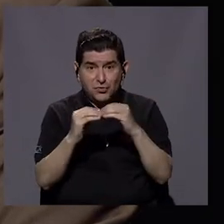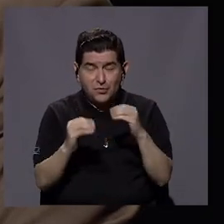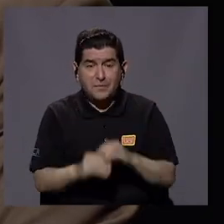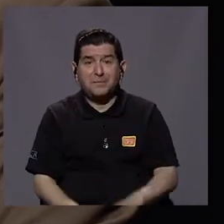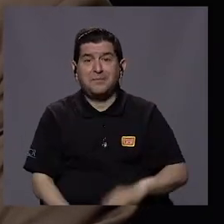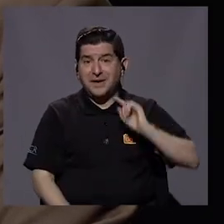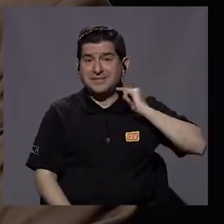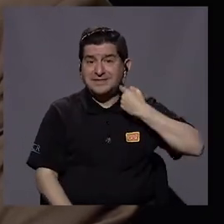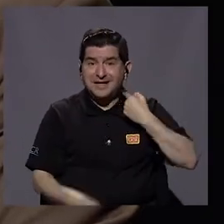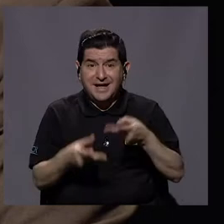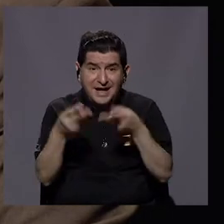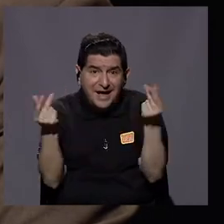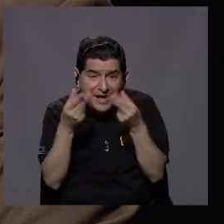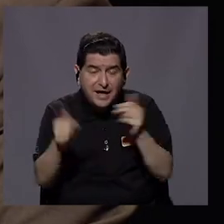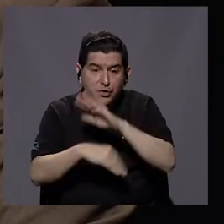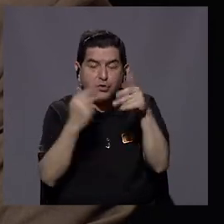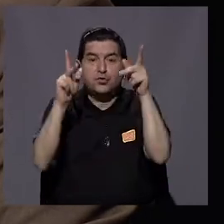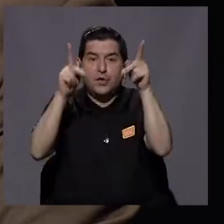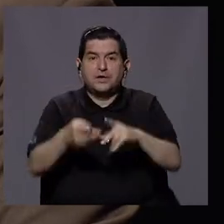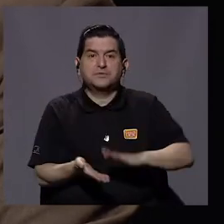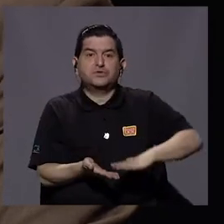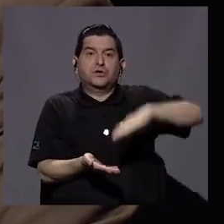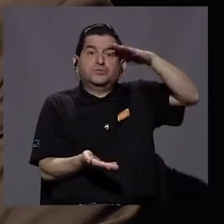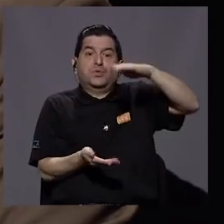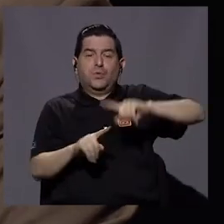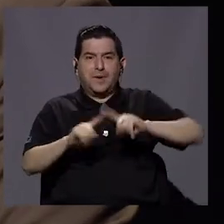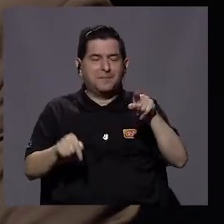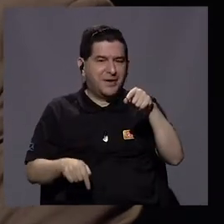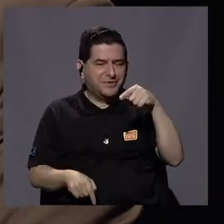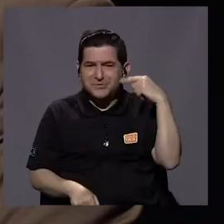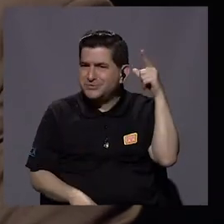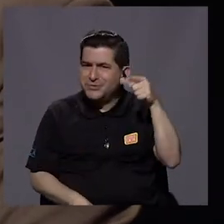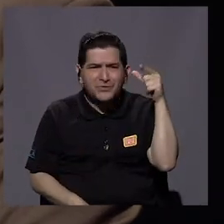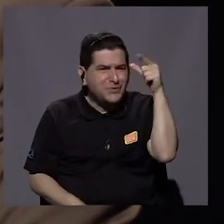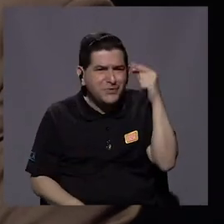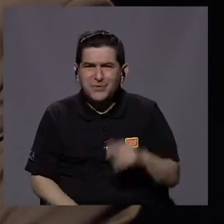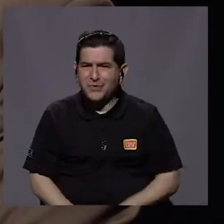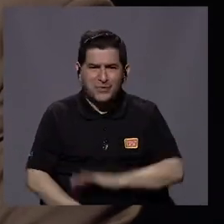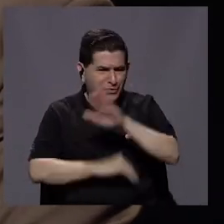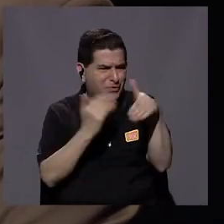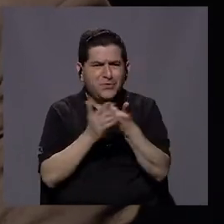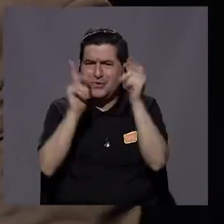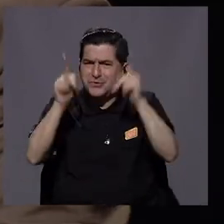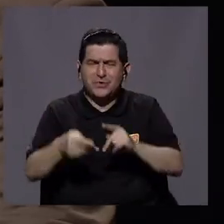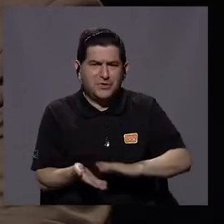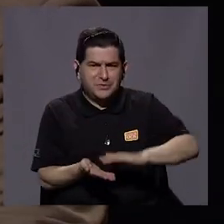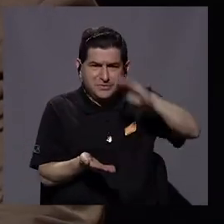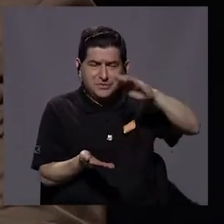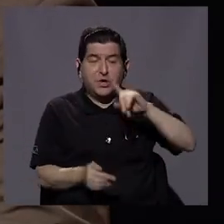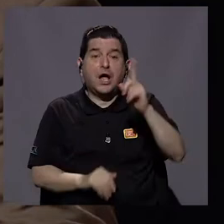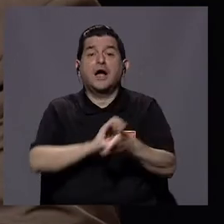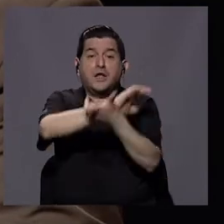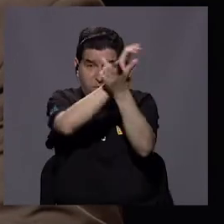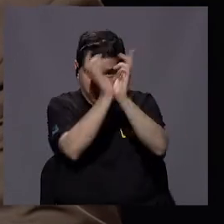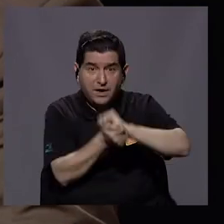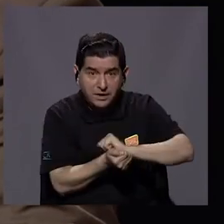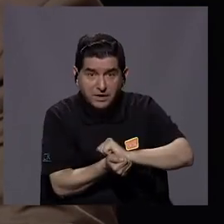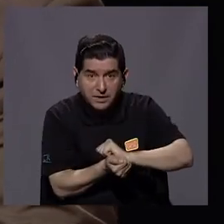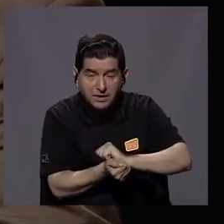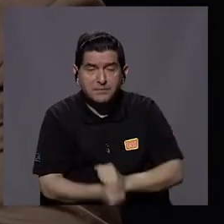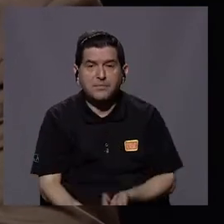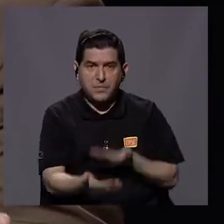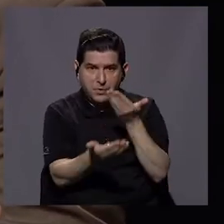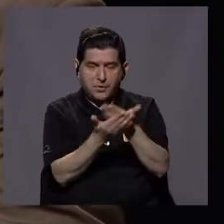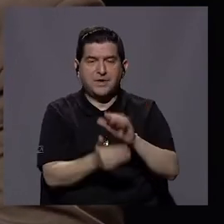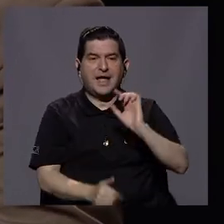Bueno, pero es que agravaría el gasto en el sentido de que todo el mundo sube, pero sí. Es que no, esa no es la lógica. La idea es que no todo el mundo suba. ¿Por qué? Porque hay una reforma